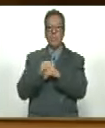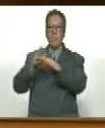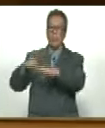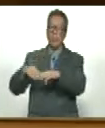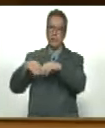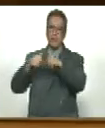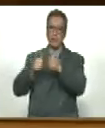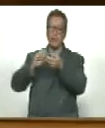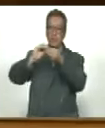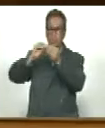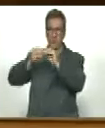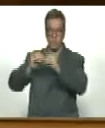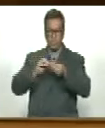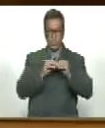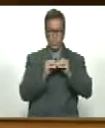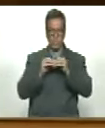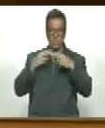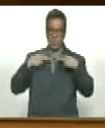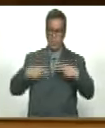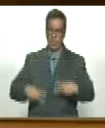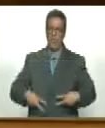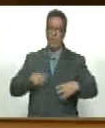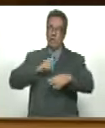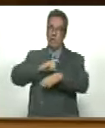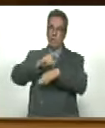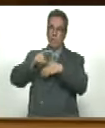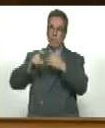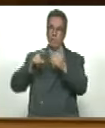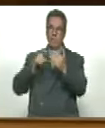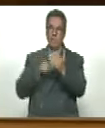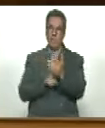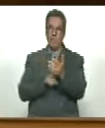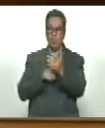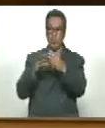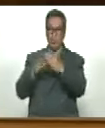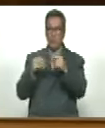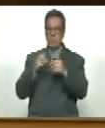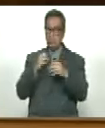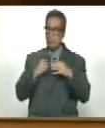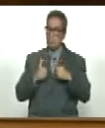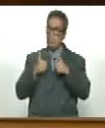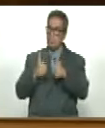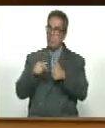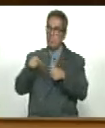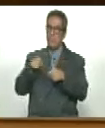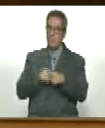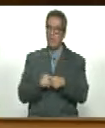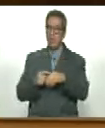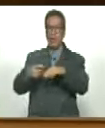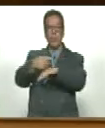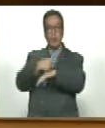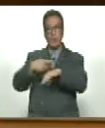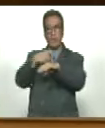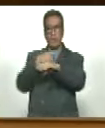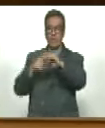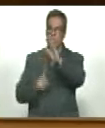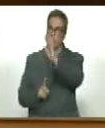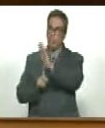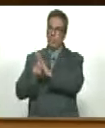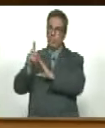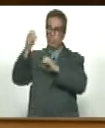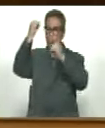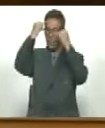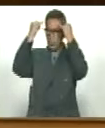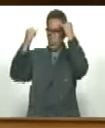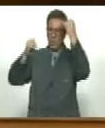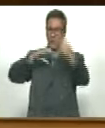rescatados, recuperados para la vida plena, para el estado de bienestar, para la búsqueda de crecimiento